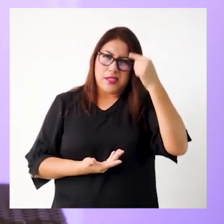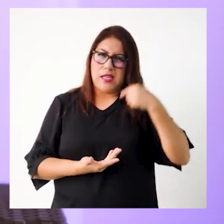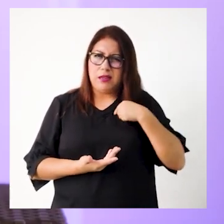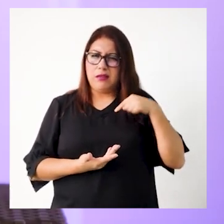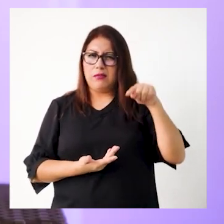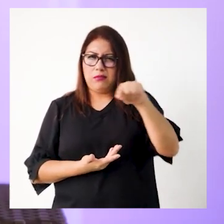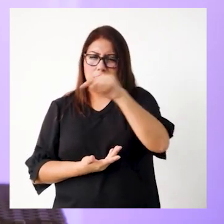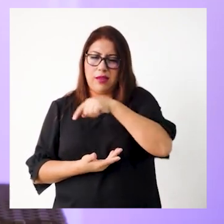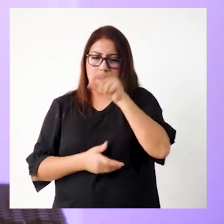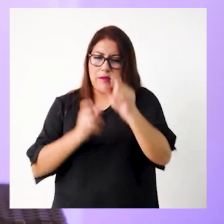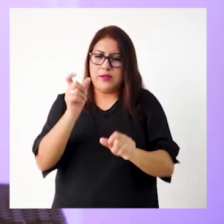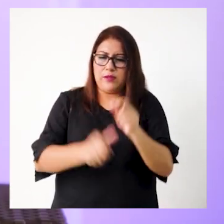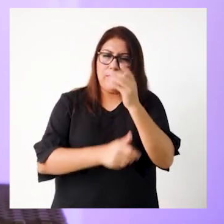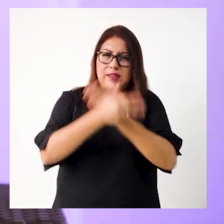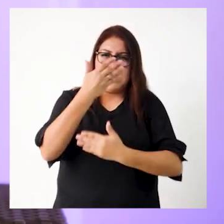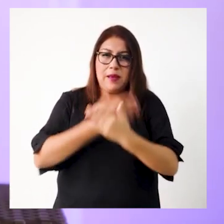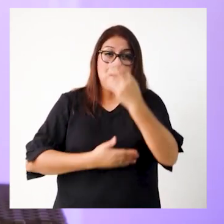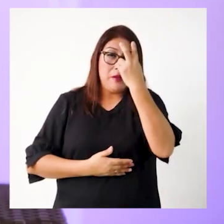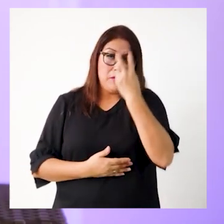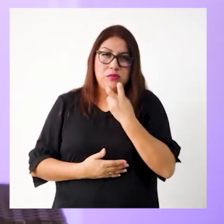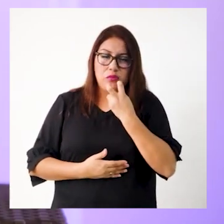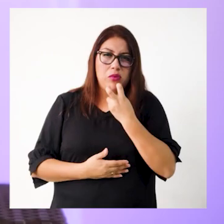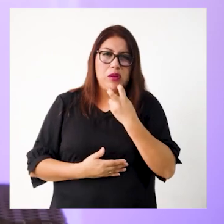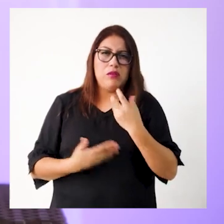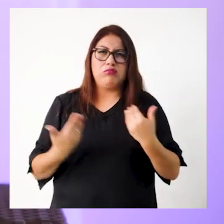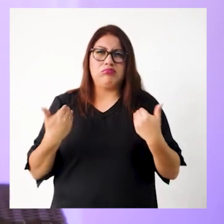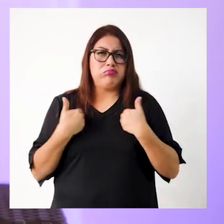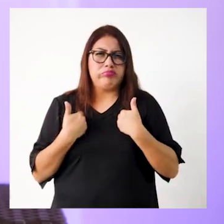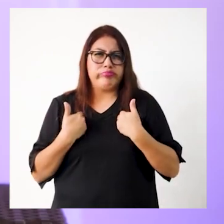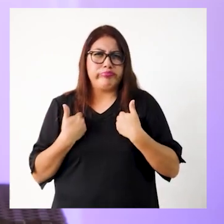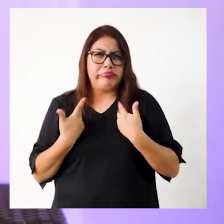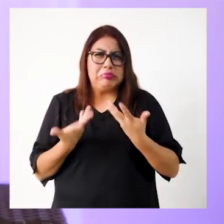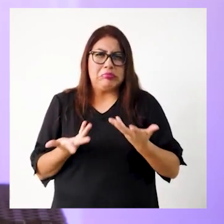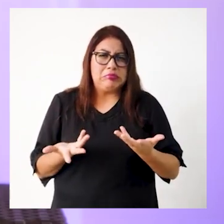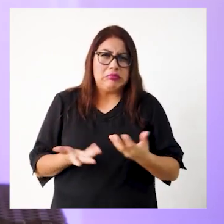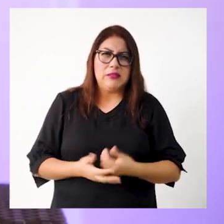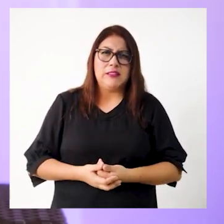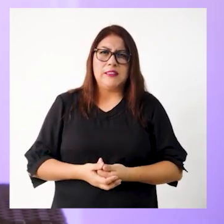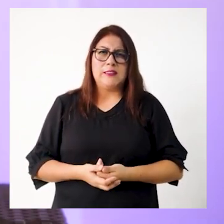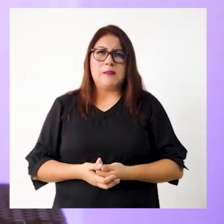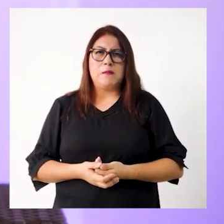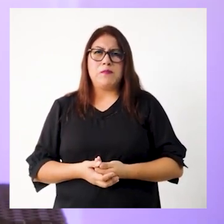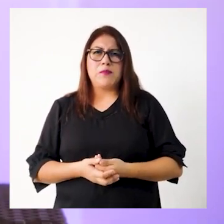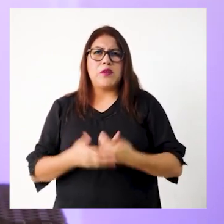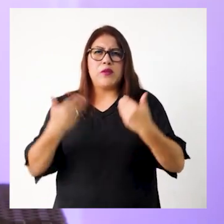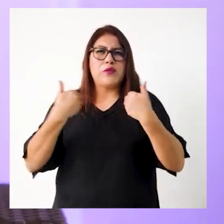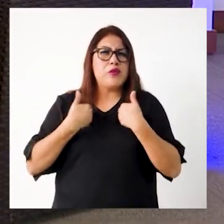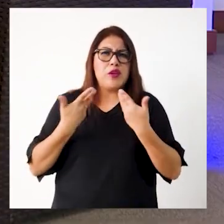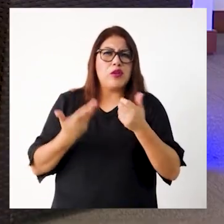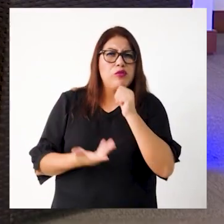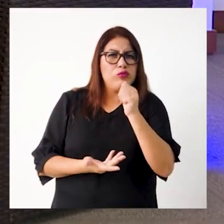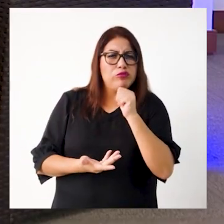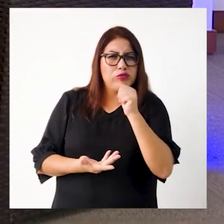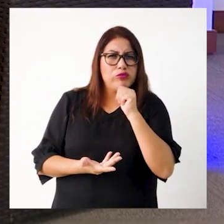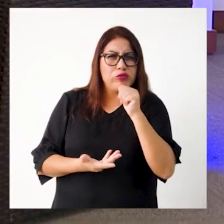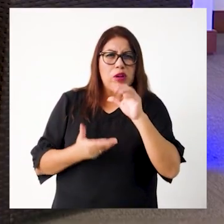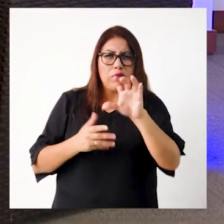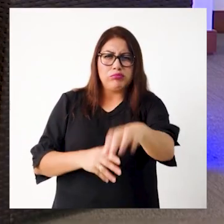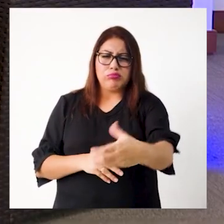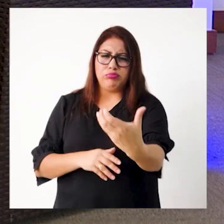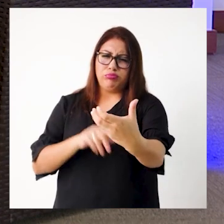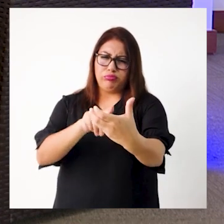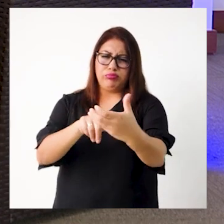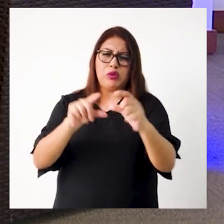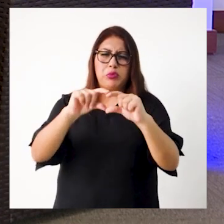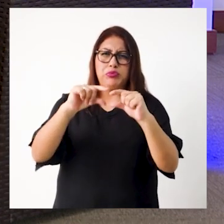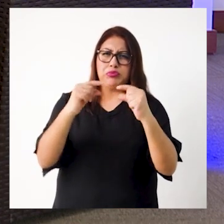las personas con discapacidad visual, no contamos con una rotulación en braille en el